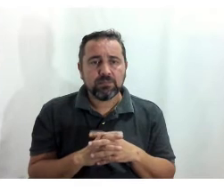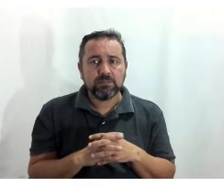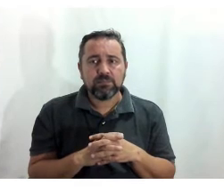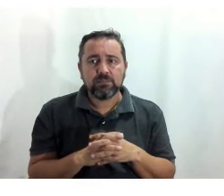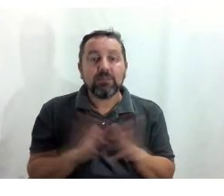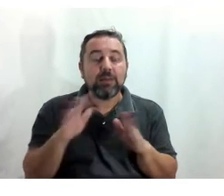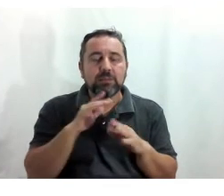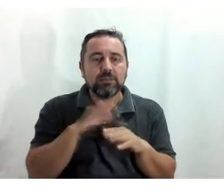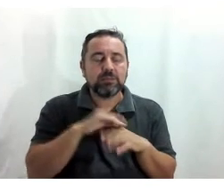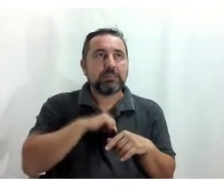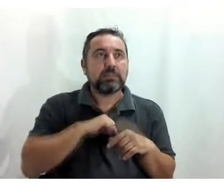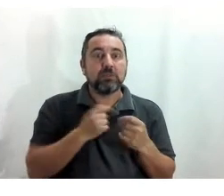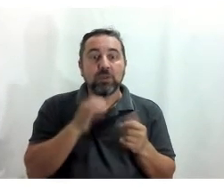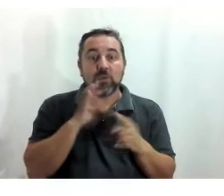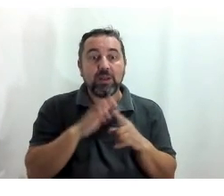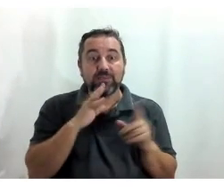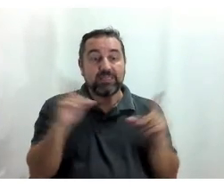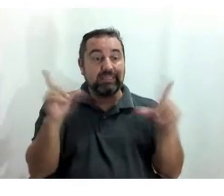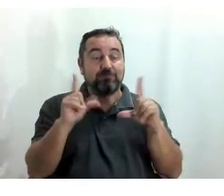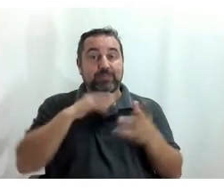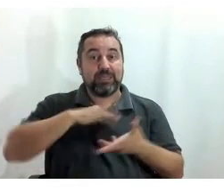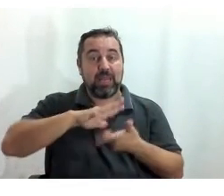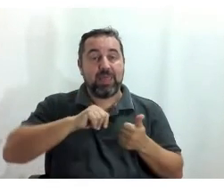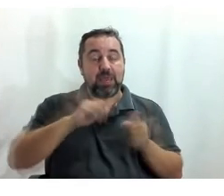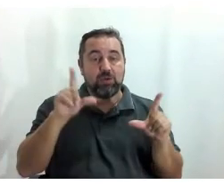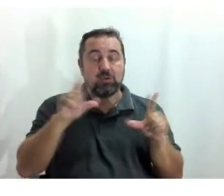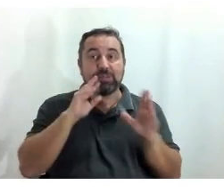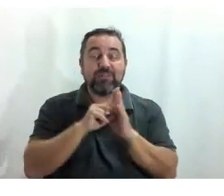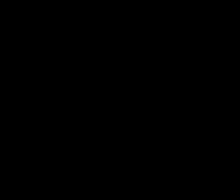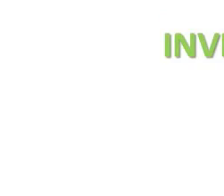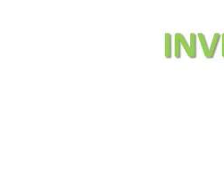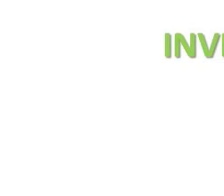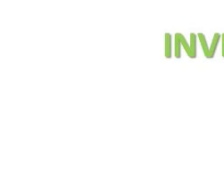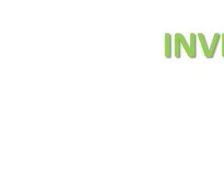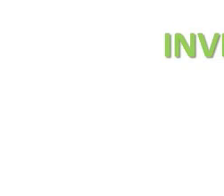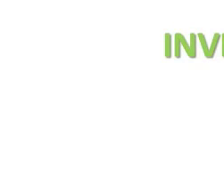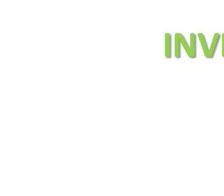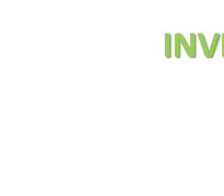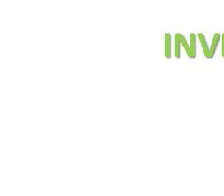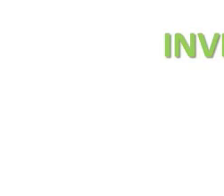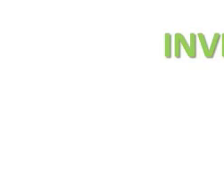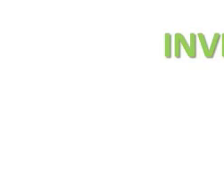Me siento un poco como los presentadores del telediario cuando no entran los vídeos.